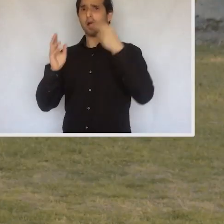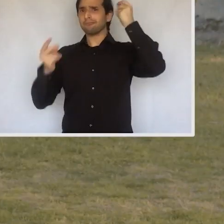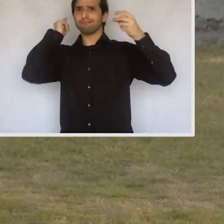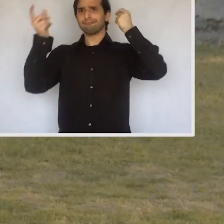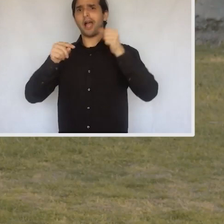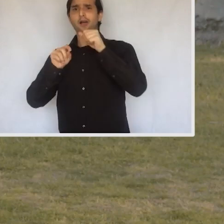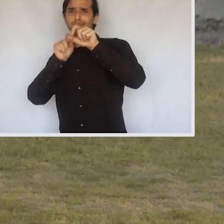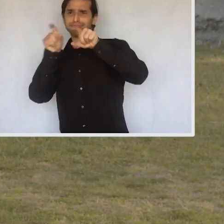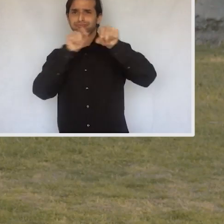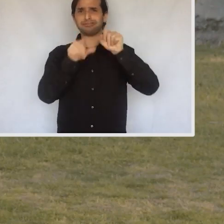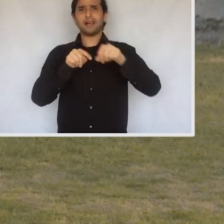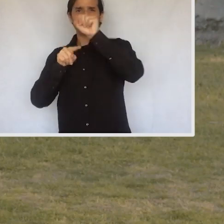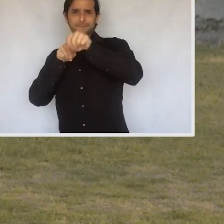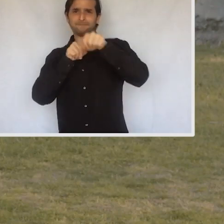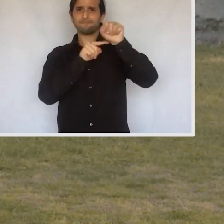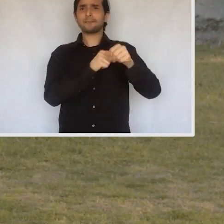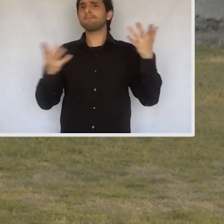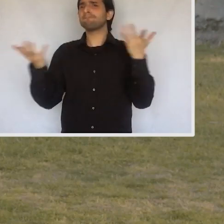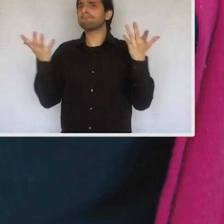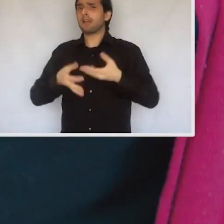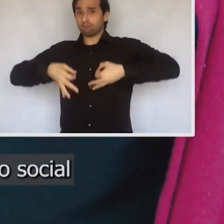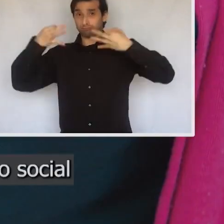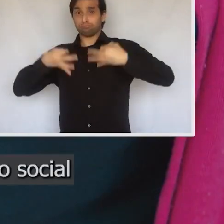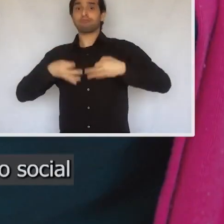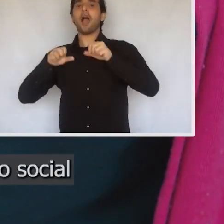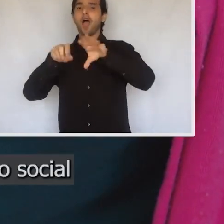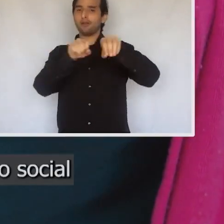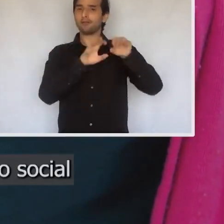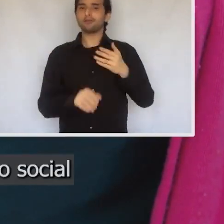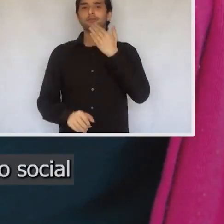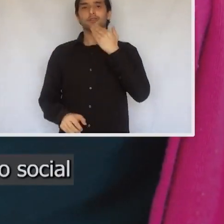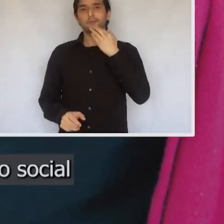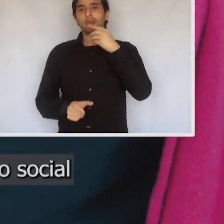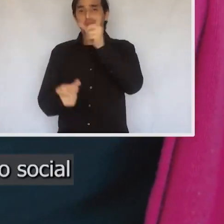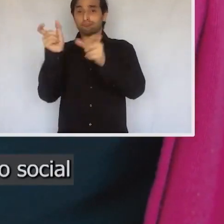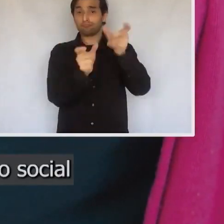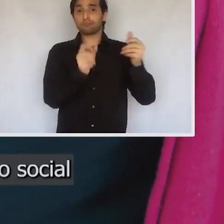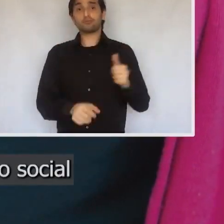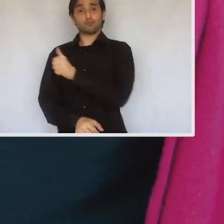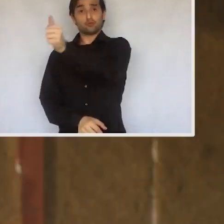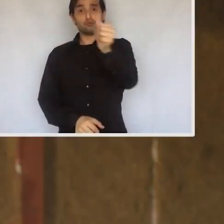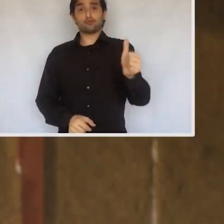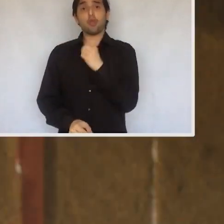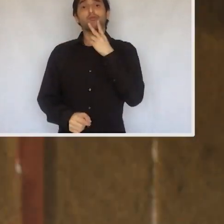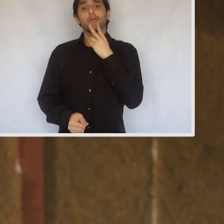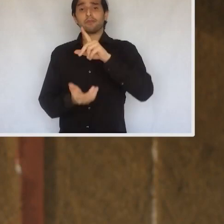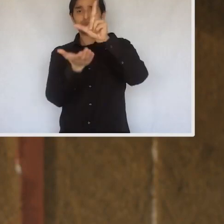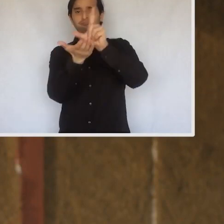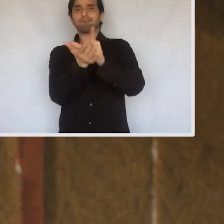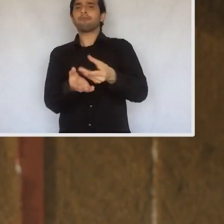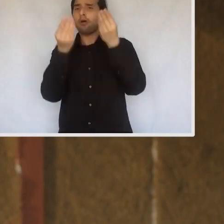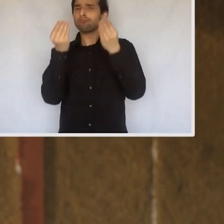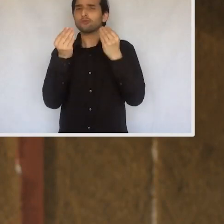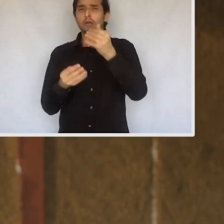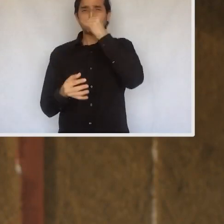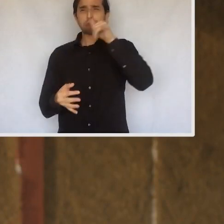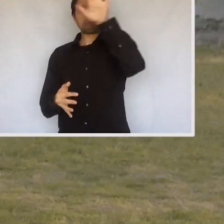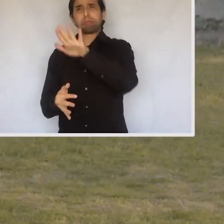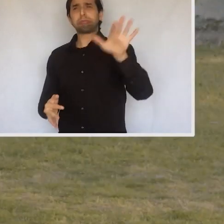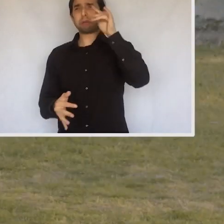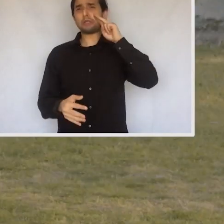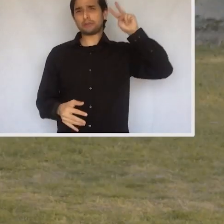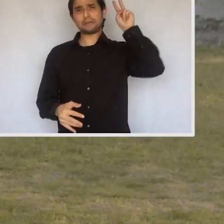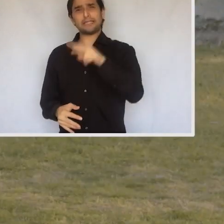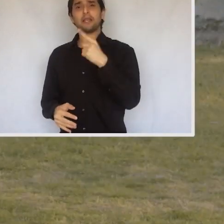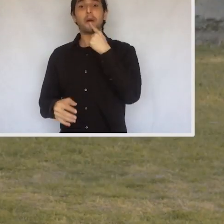Crear, defender y aprobar proyectos que garanticen la educación como un derecho social y podamos vivir en un lugar digno,